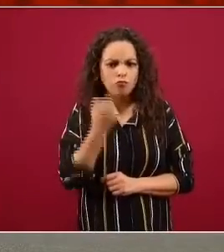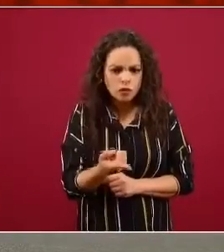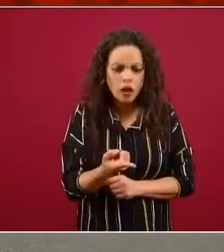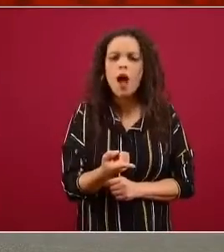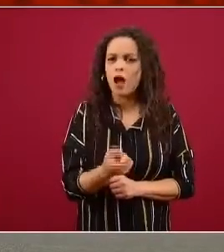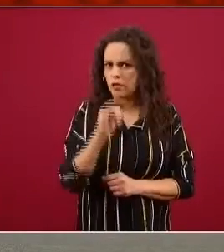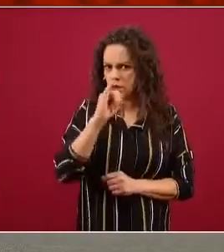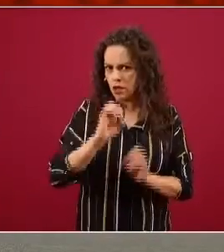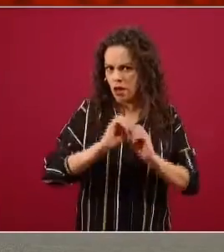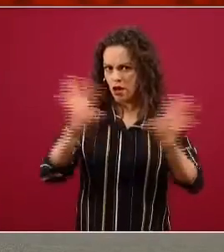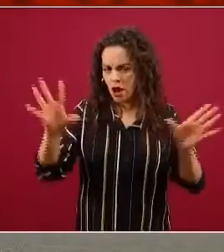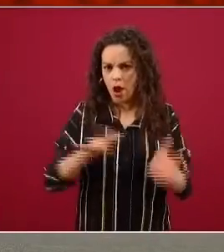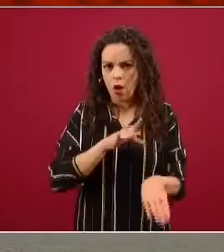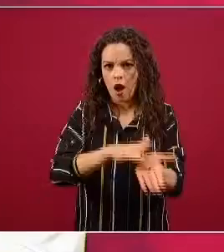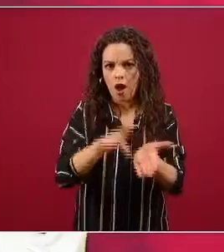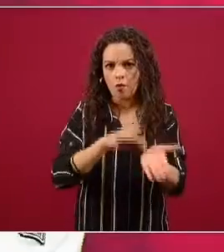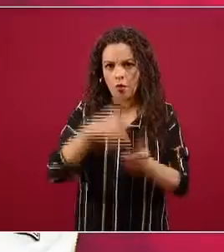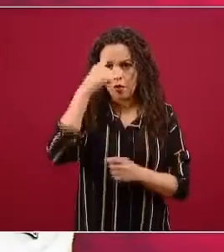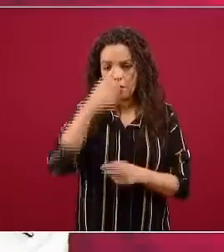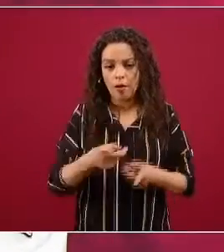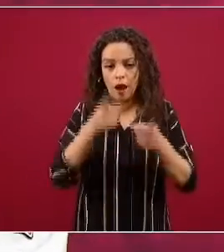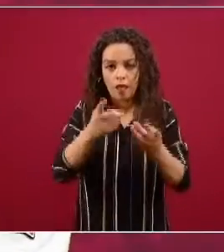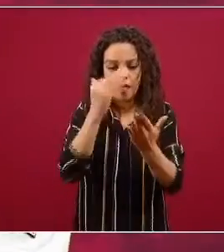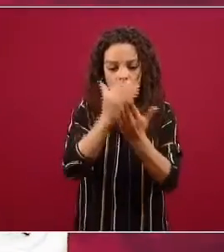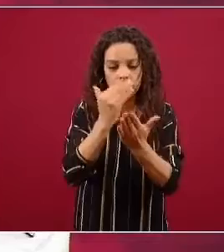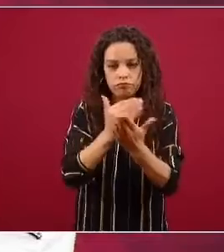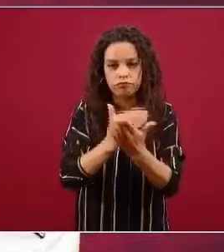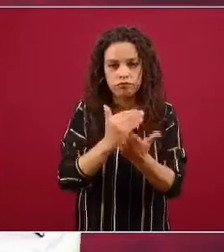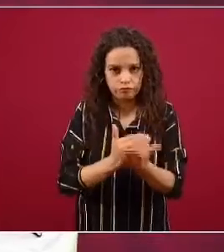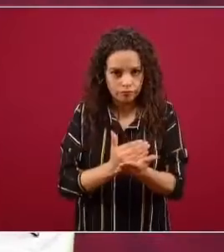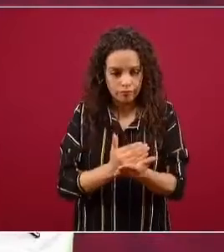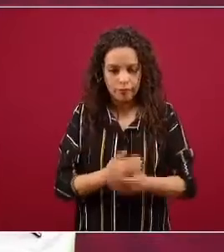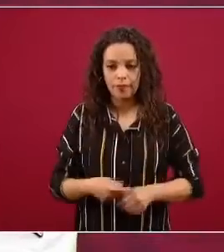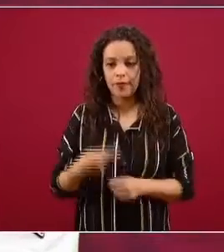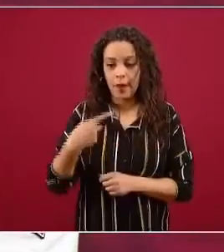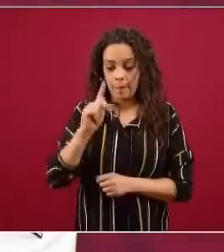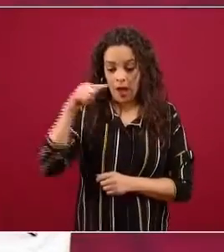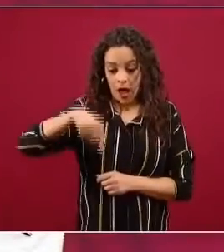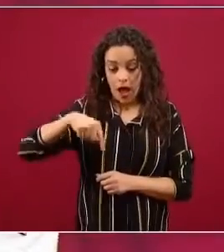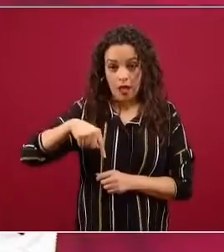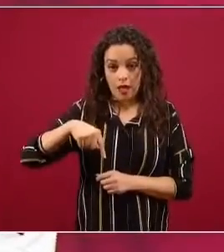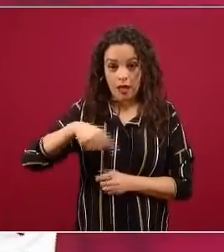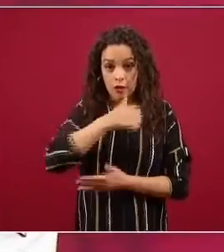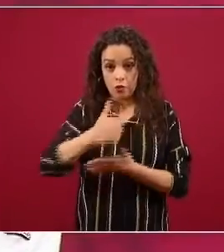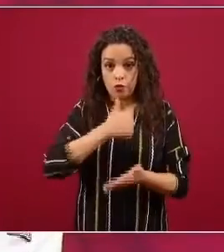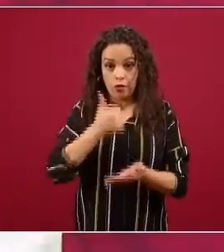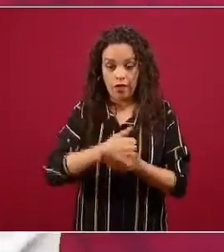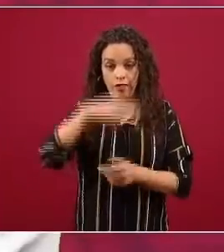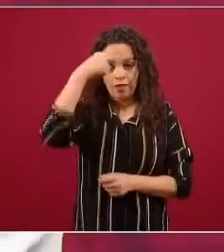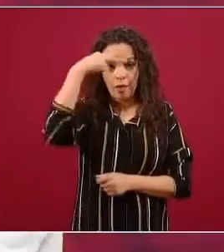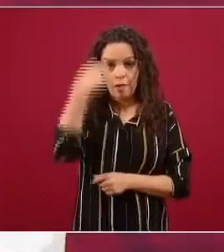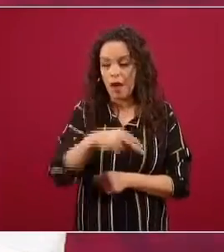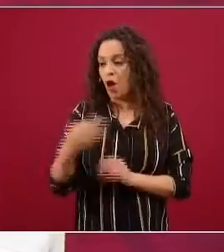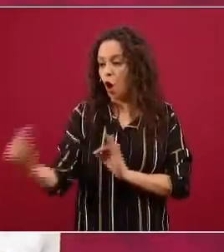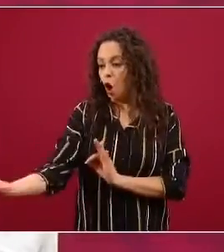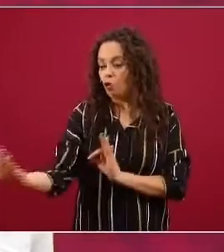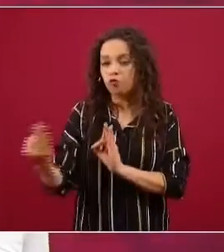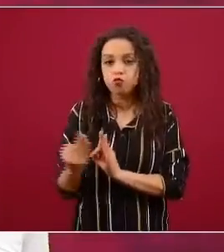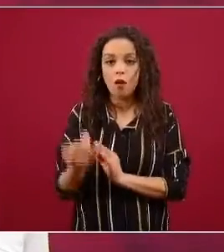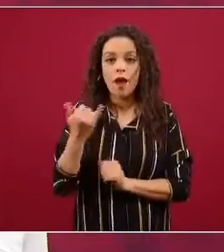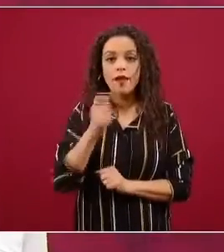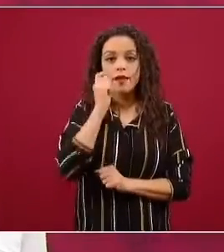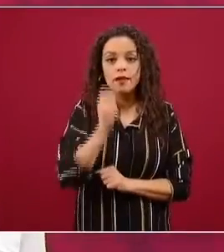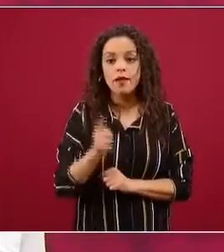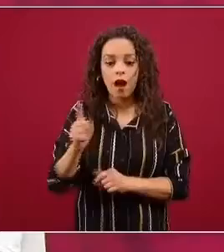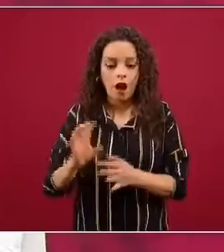de dar los lineamientos generales, etcétera. En el caso de la Ciudad de México, por la cercanía física y también la compenetración